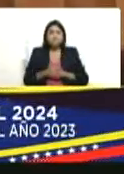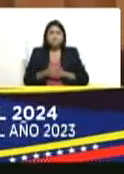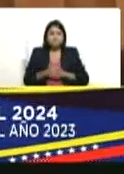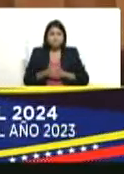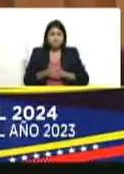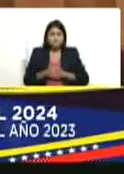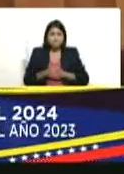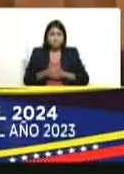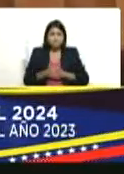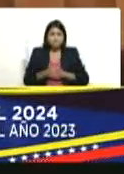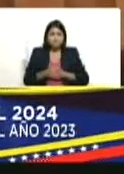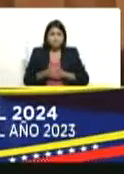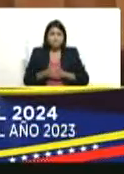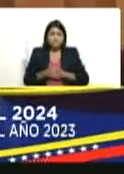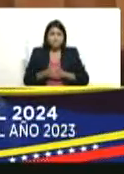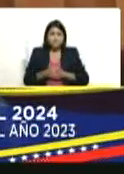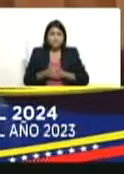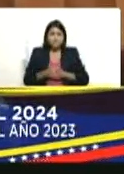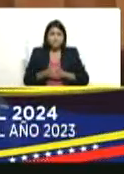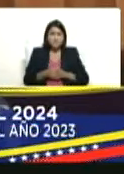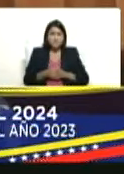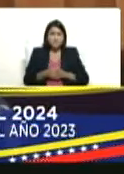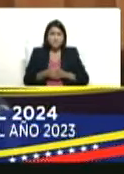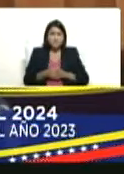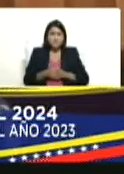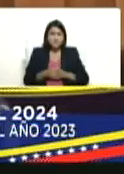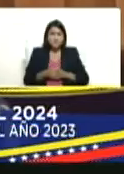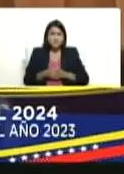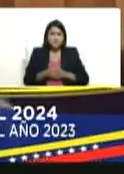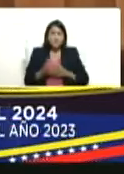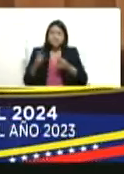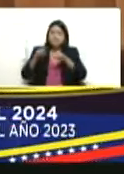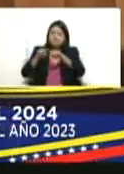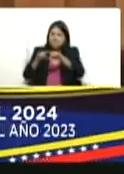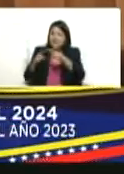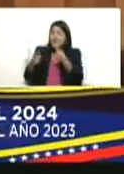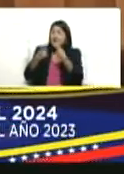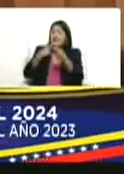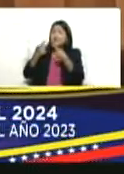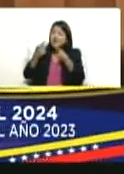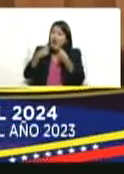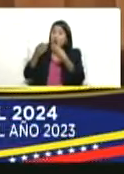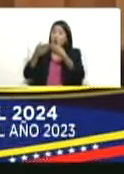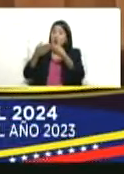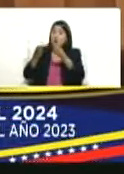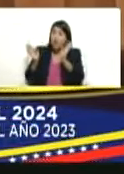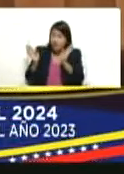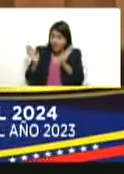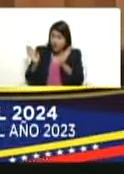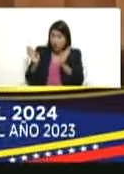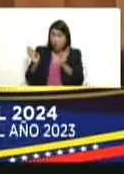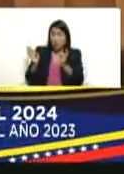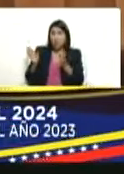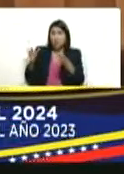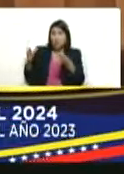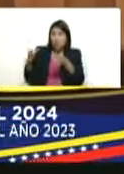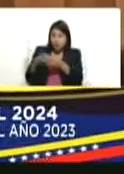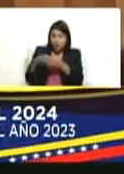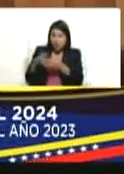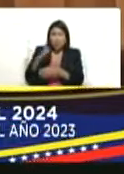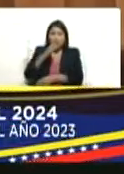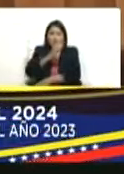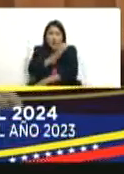Y paralelo, un proceso de diálogo público con una